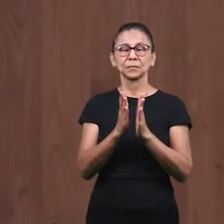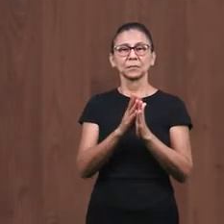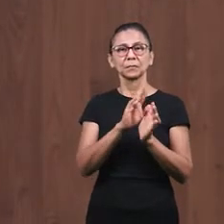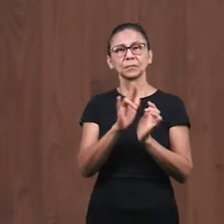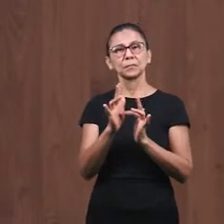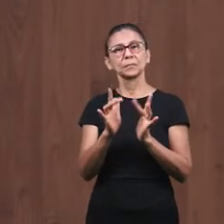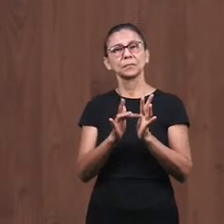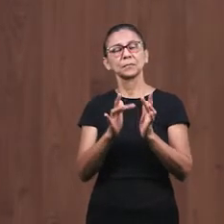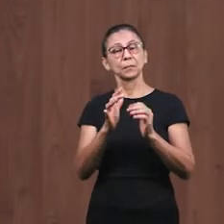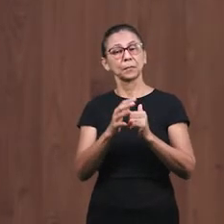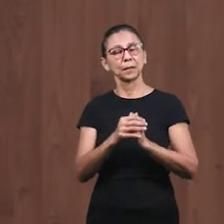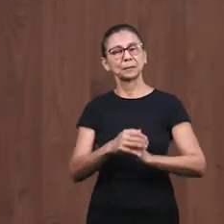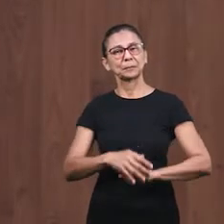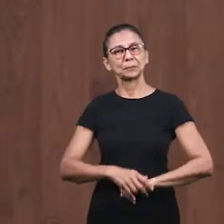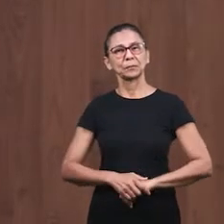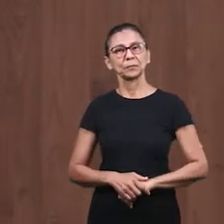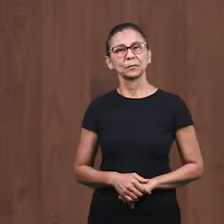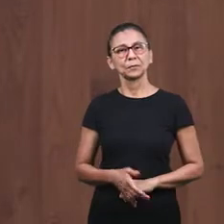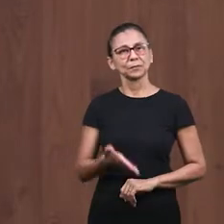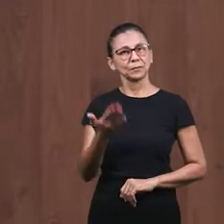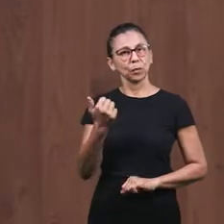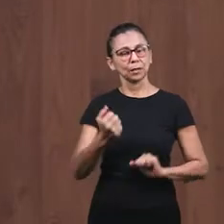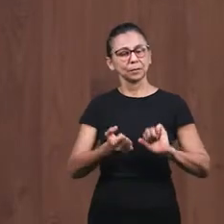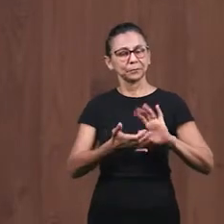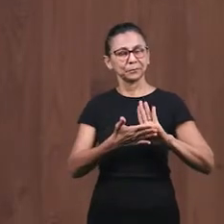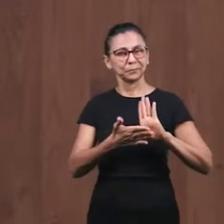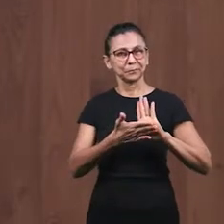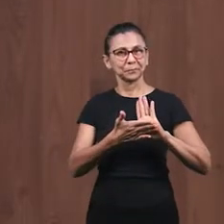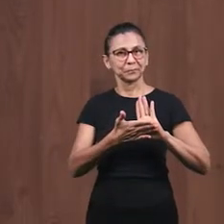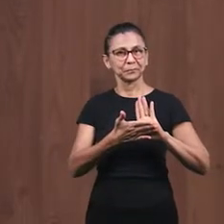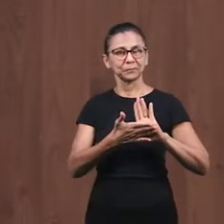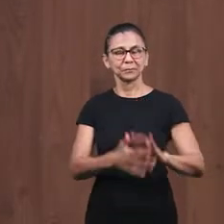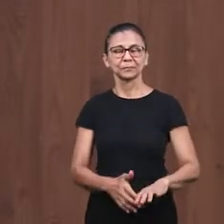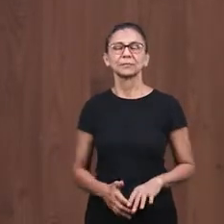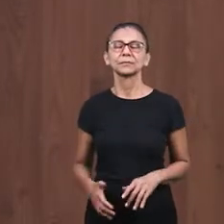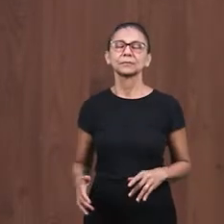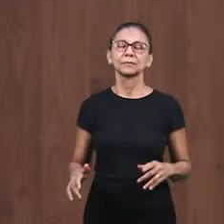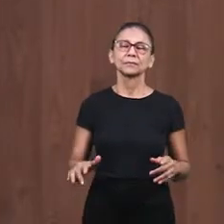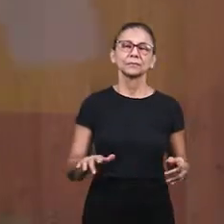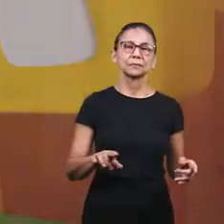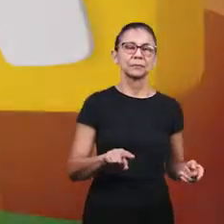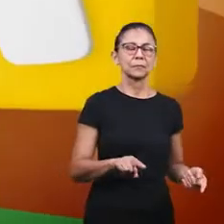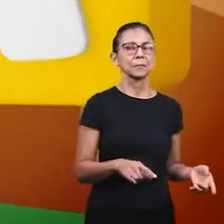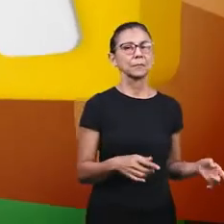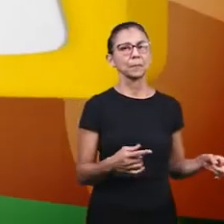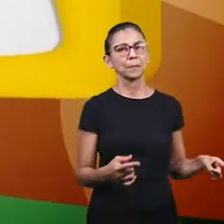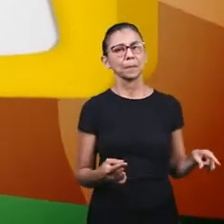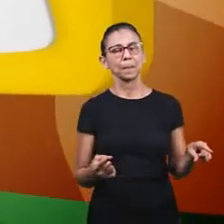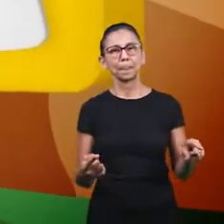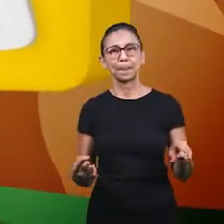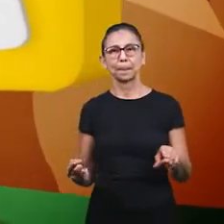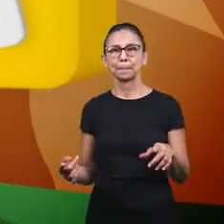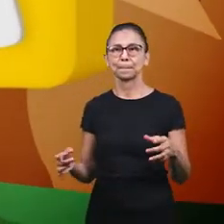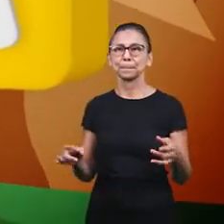nombre de Jesús. Amén. Ahora vamos a loar al Señor con el loor Seque en la Cruz.